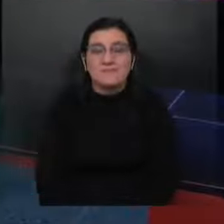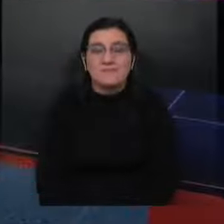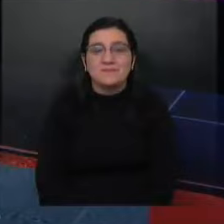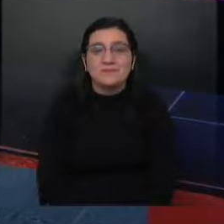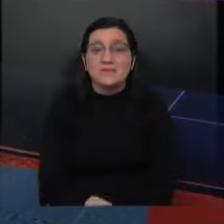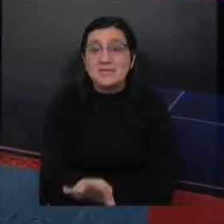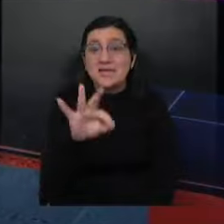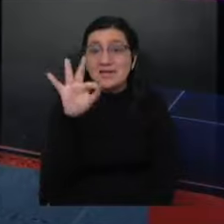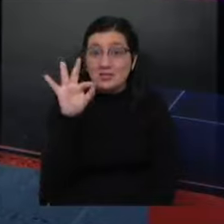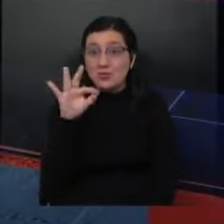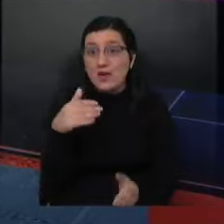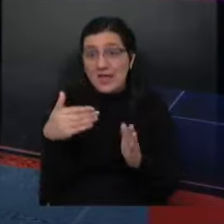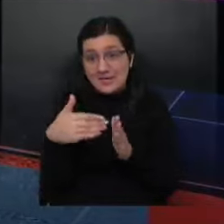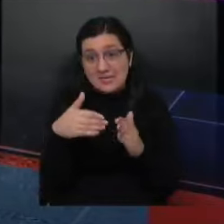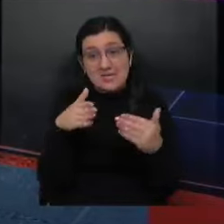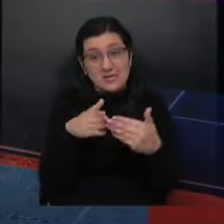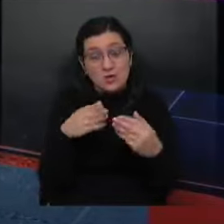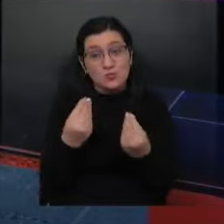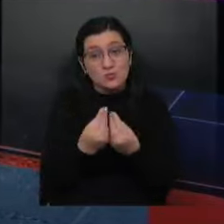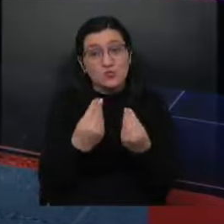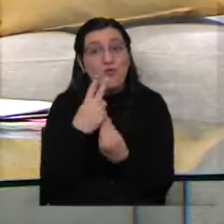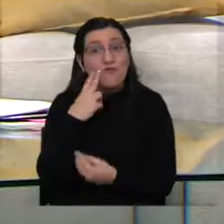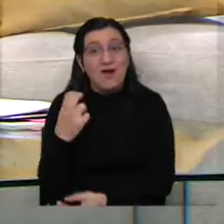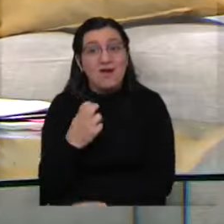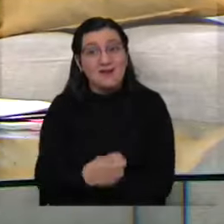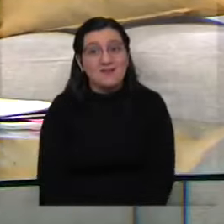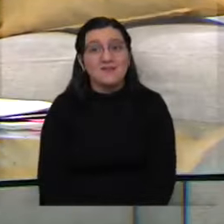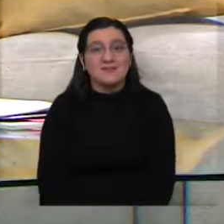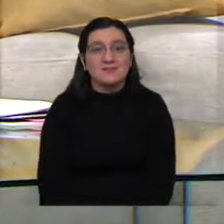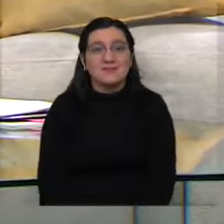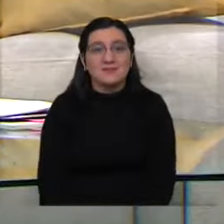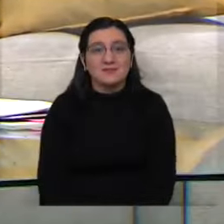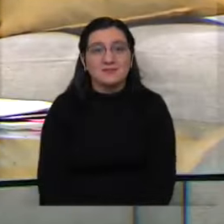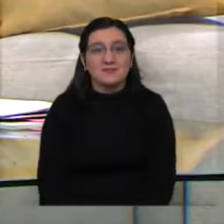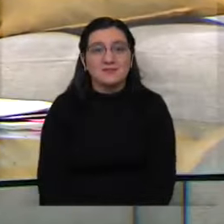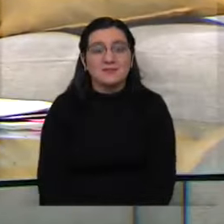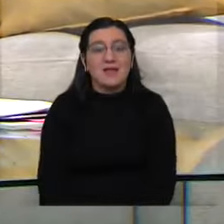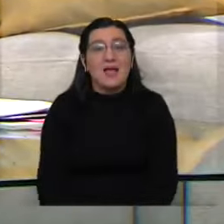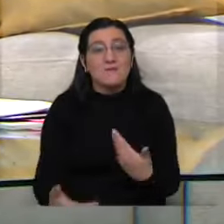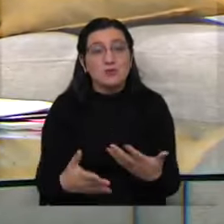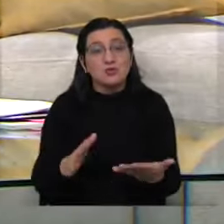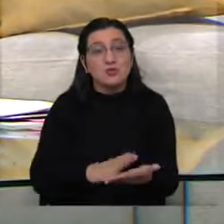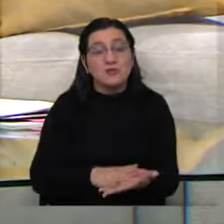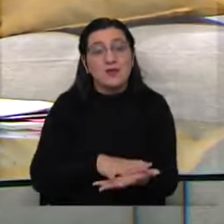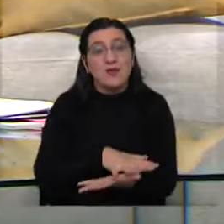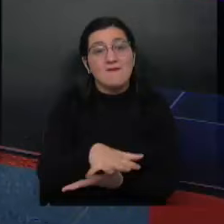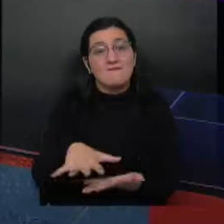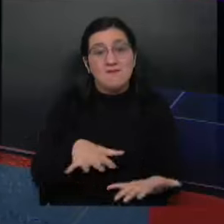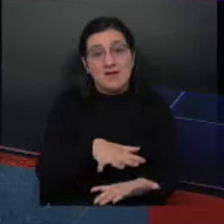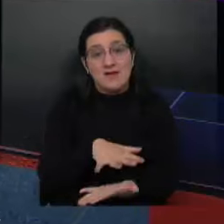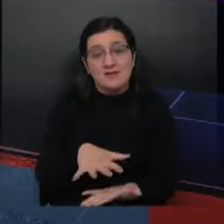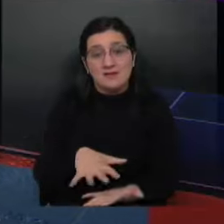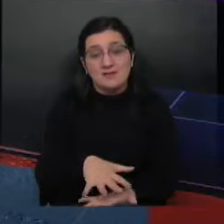eligió eligió una esquina bastante bolichera también eh No es bbo para Hi referencia al bar de